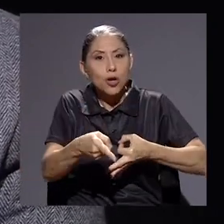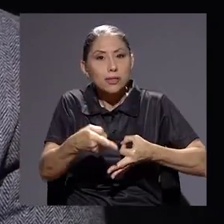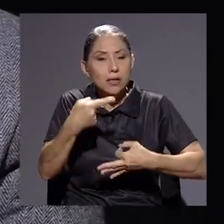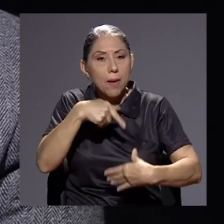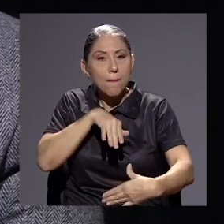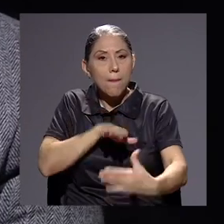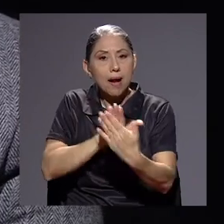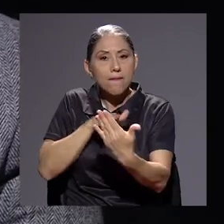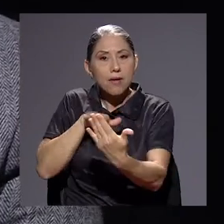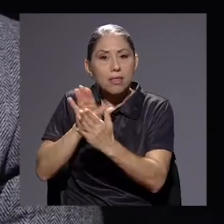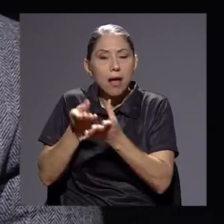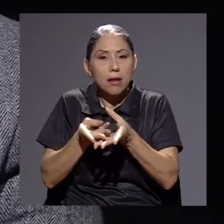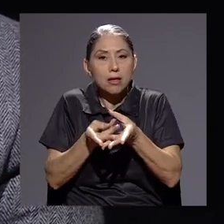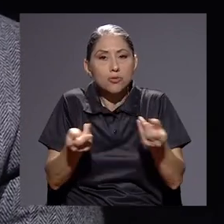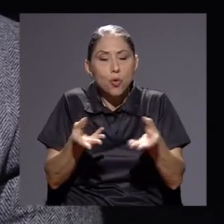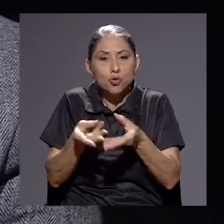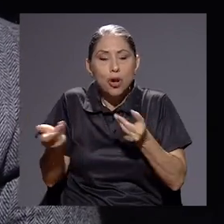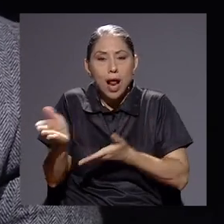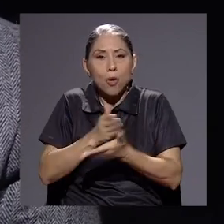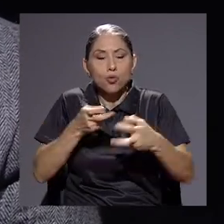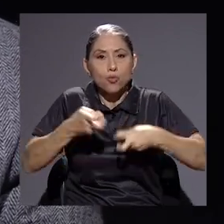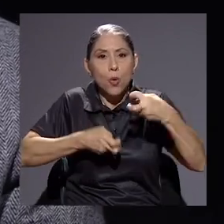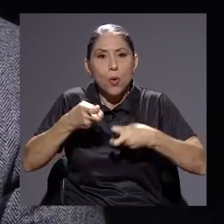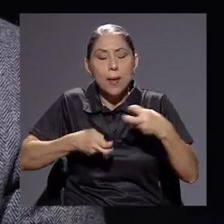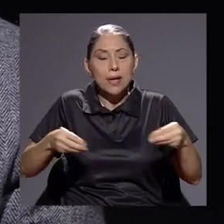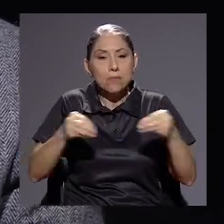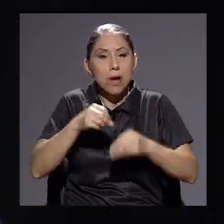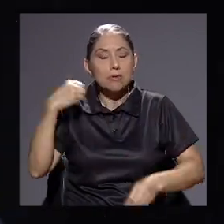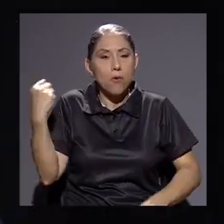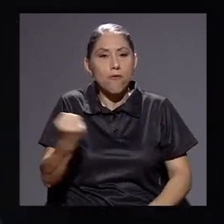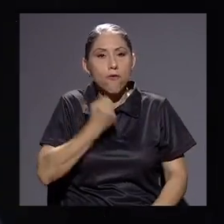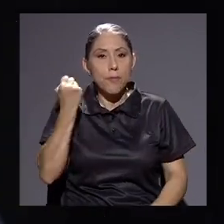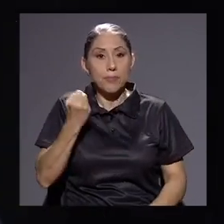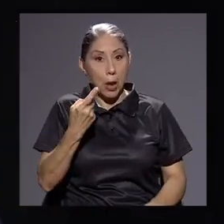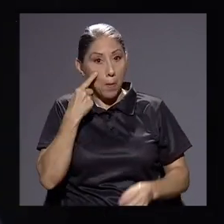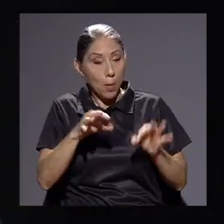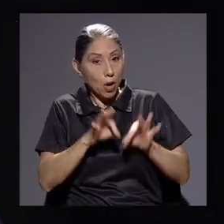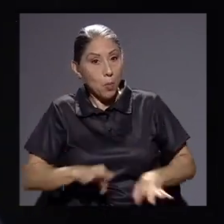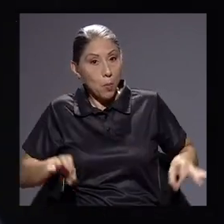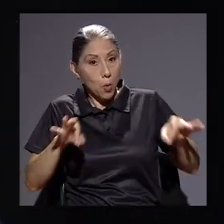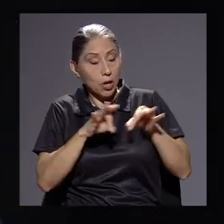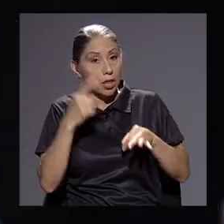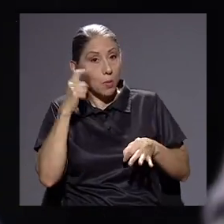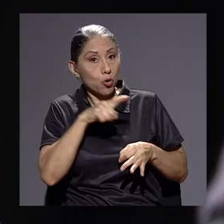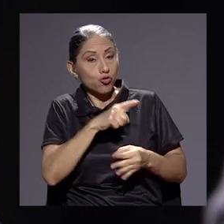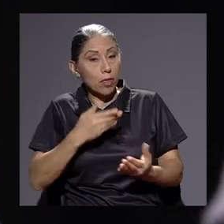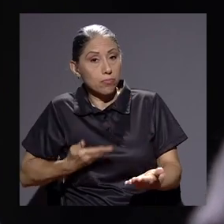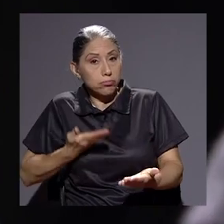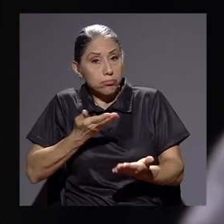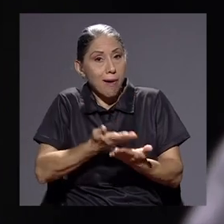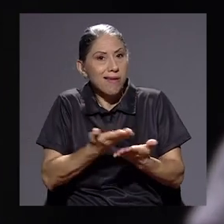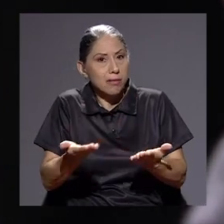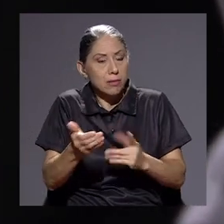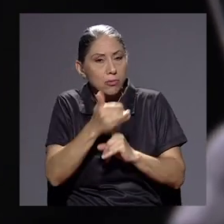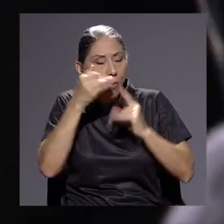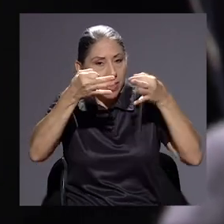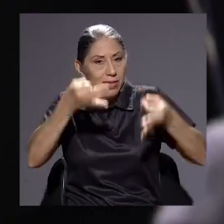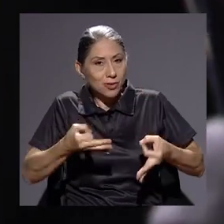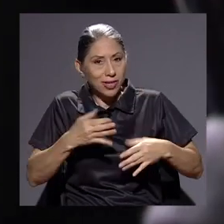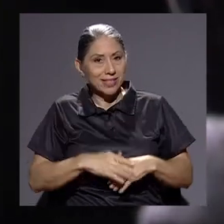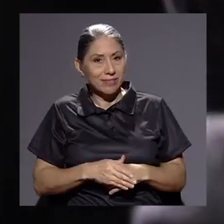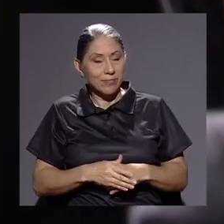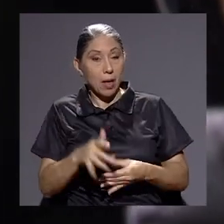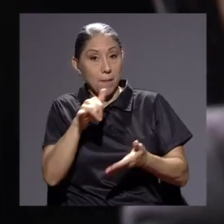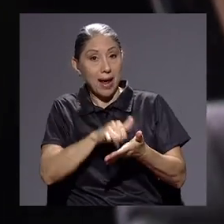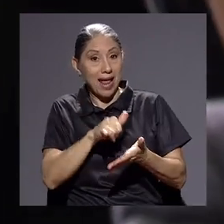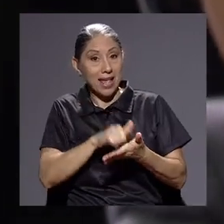enfrentar y solucionar al menos algunos de los problemas más apremiantes que tenemos. Ve qué importante, porque usted nos pone en el marco de una toma de decisiones. Para eso, desde la